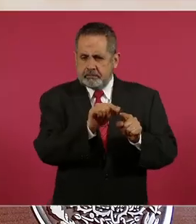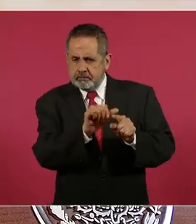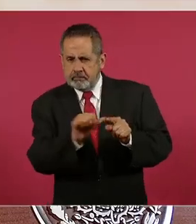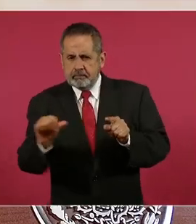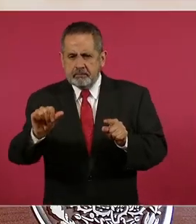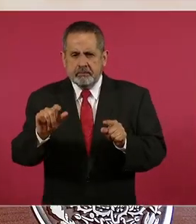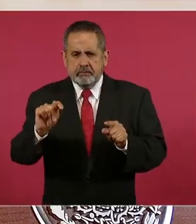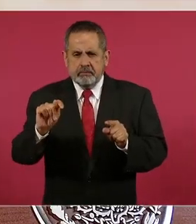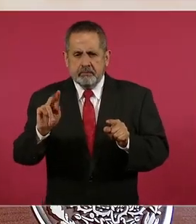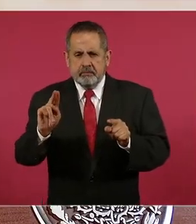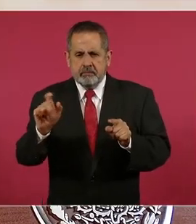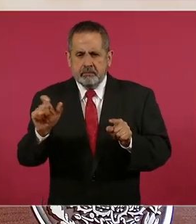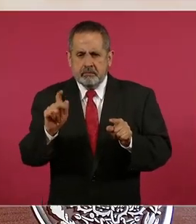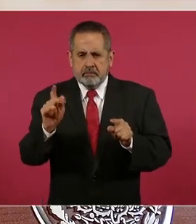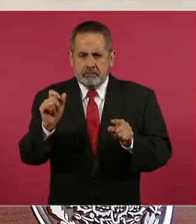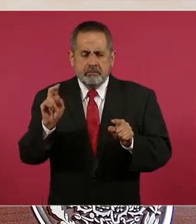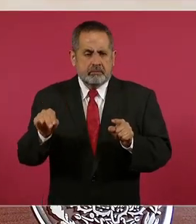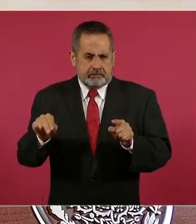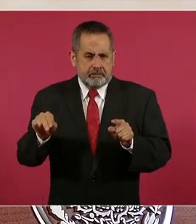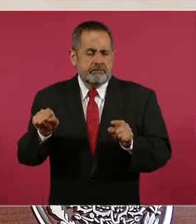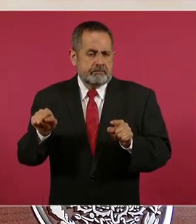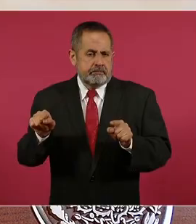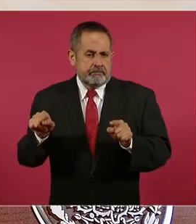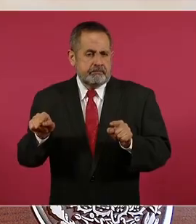hasta Tuxpan. Sí, señor.